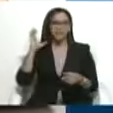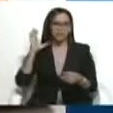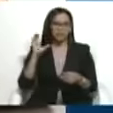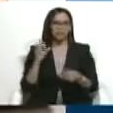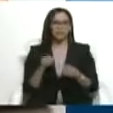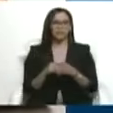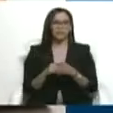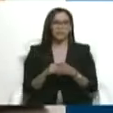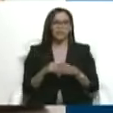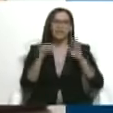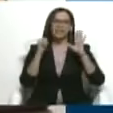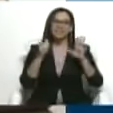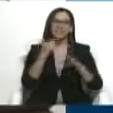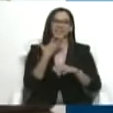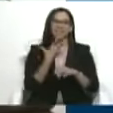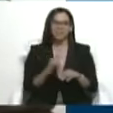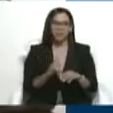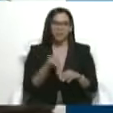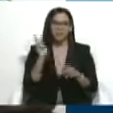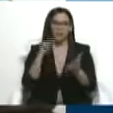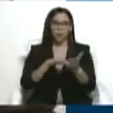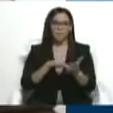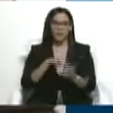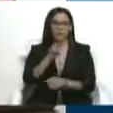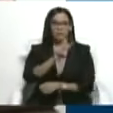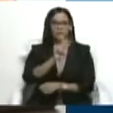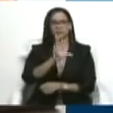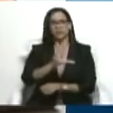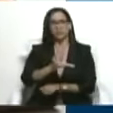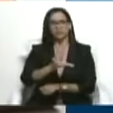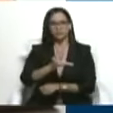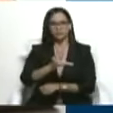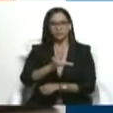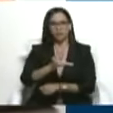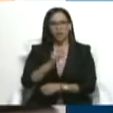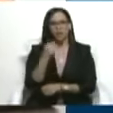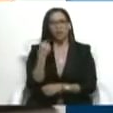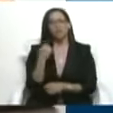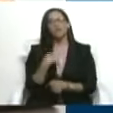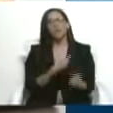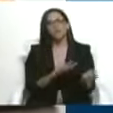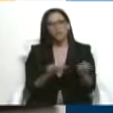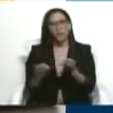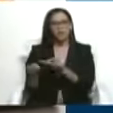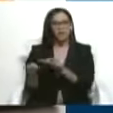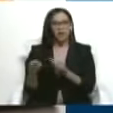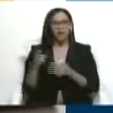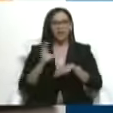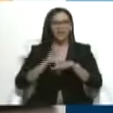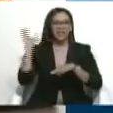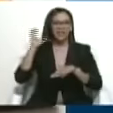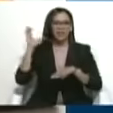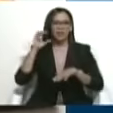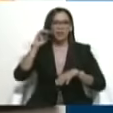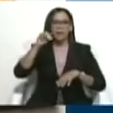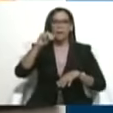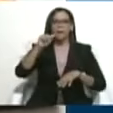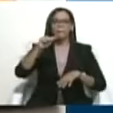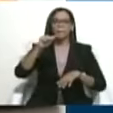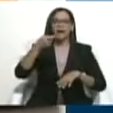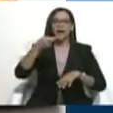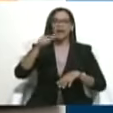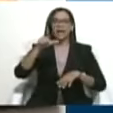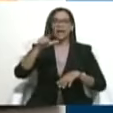El 6 de diciembre del 2023 fuimos invitados a la ciudad de Caracas por Magaly Meda y Henry